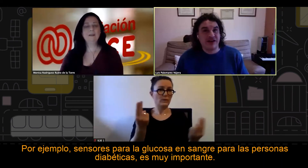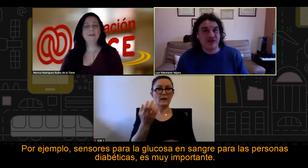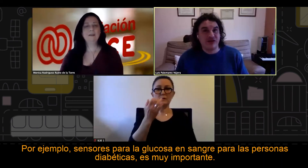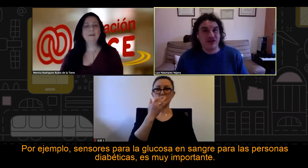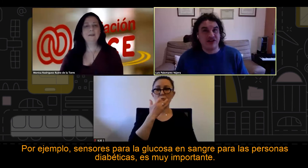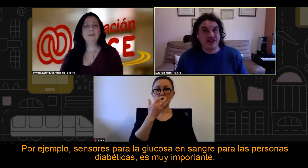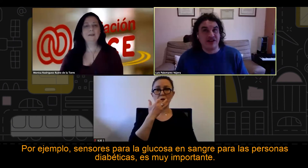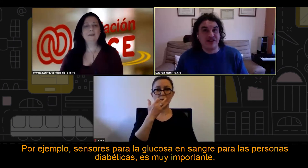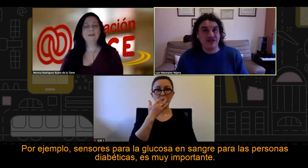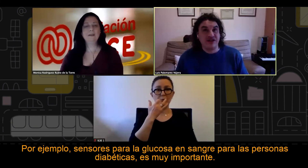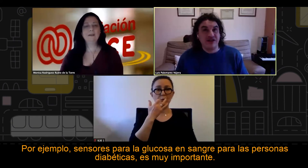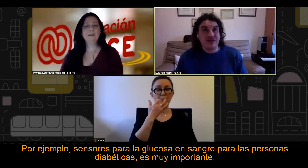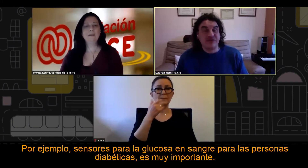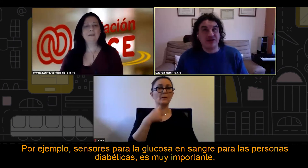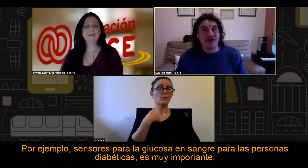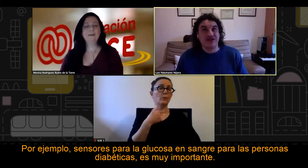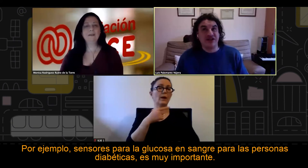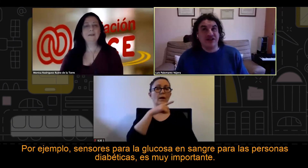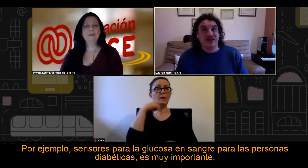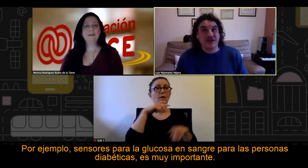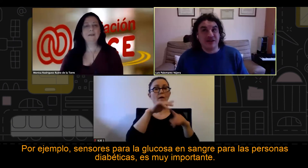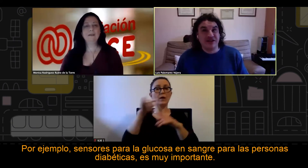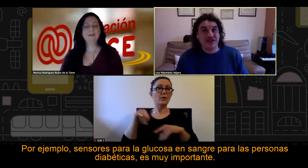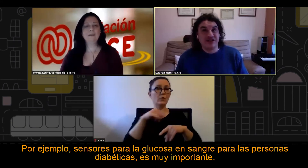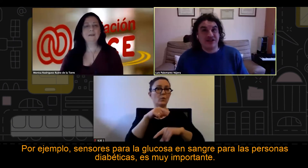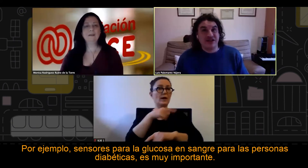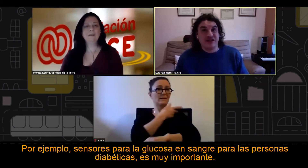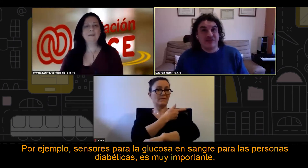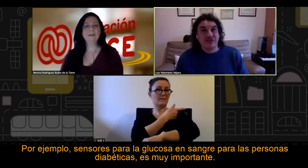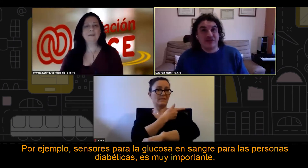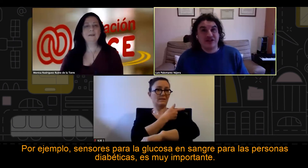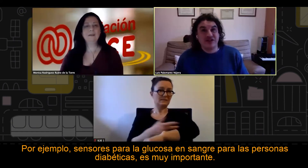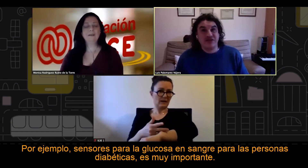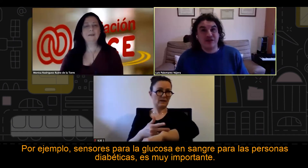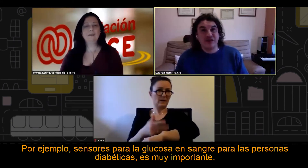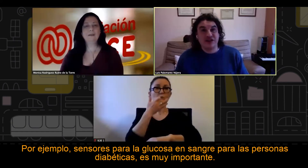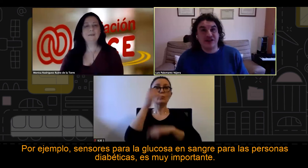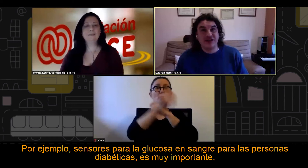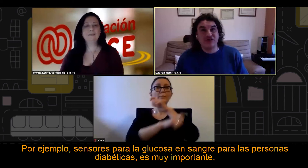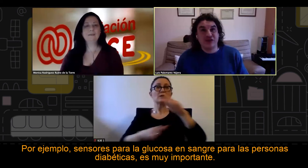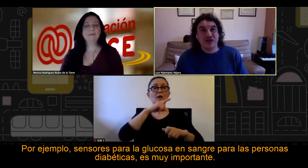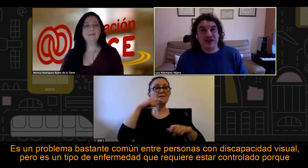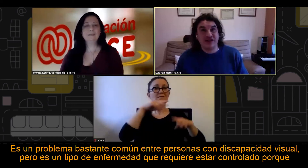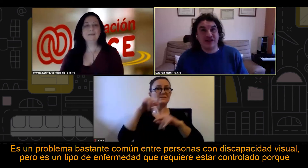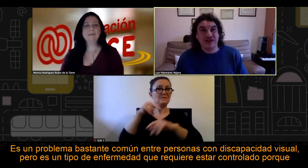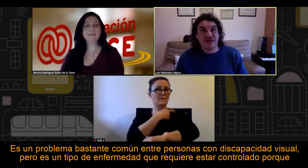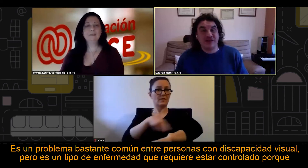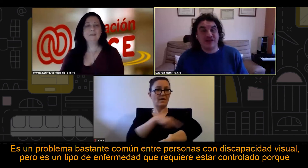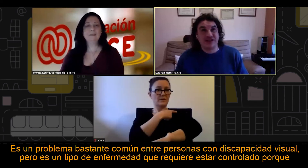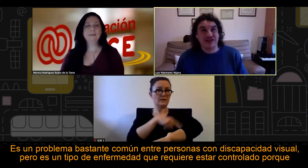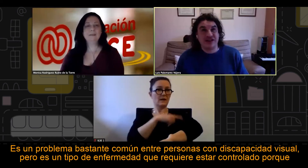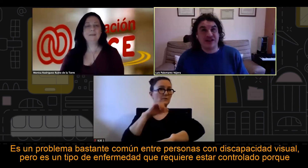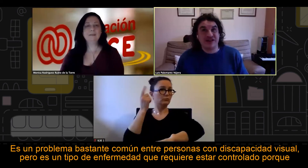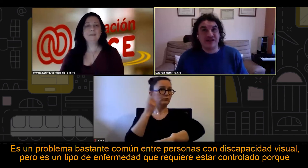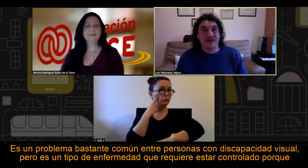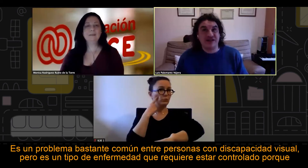la glucosa en sangre, ¿no? Para las personas diabéticas. Pues es muy importante. Es un problema